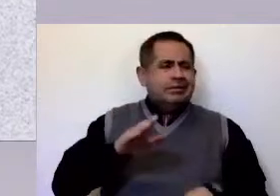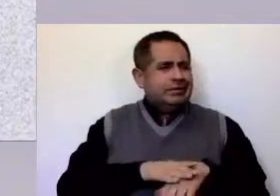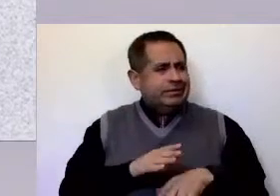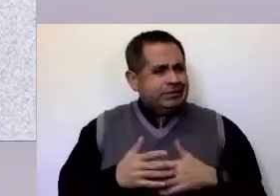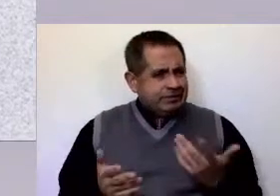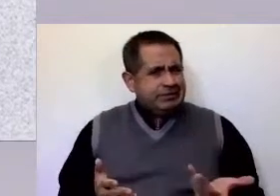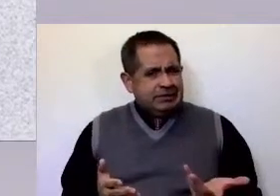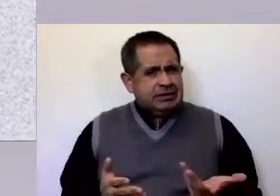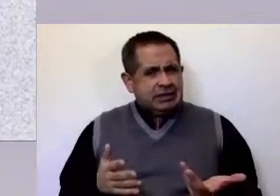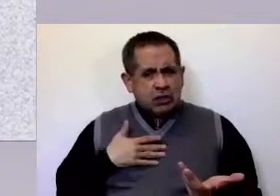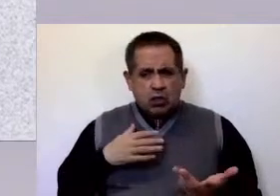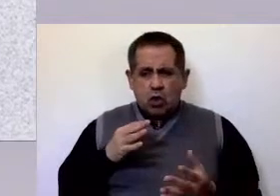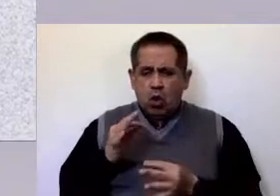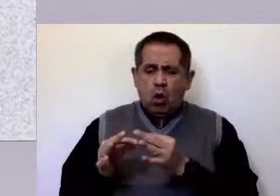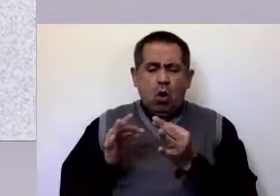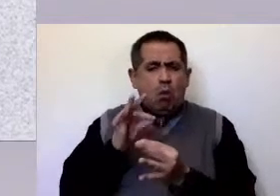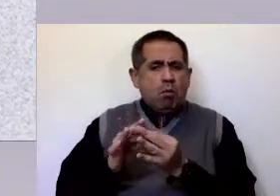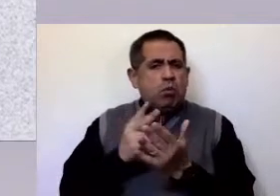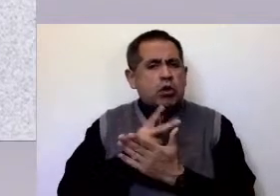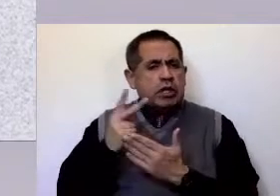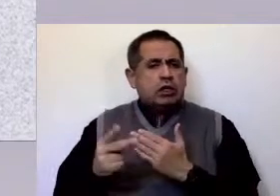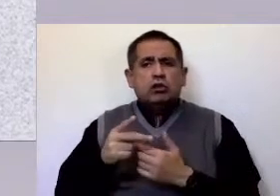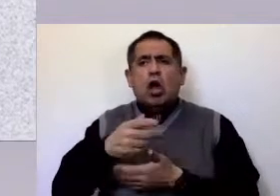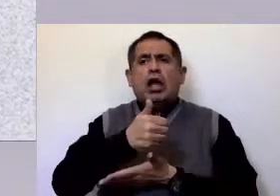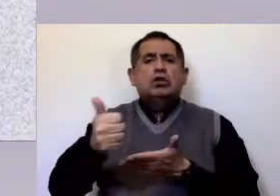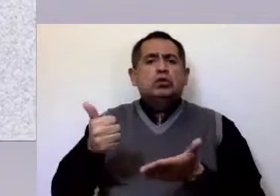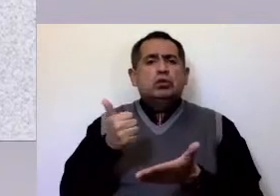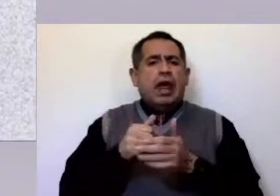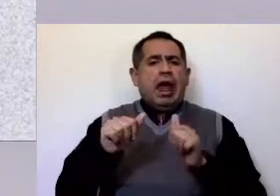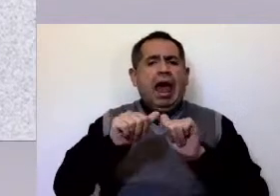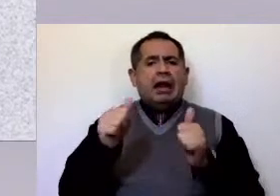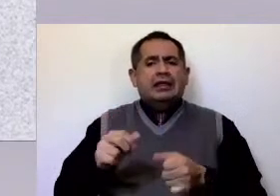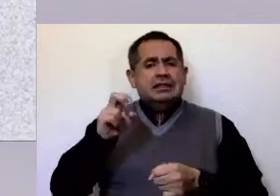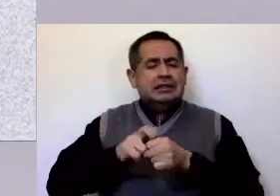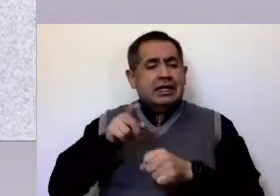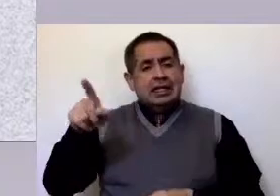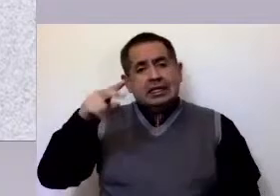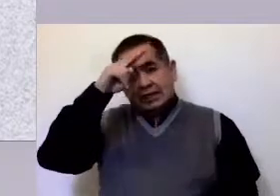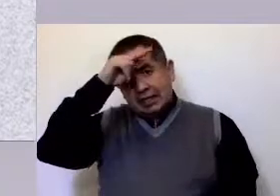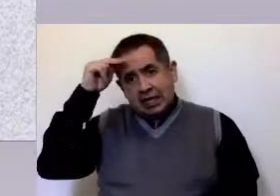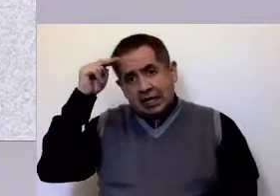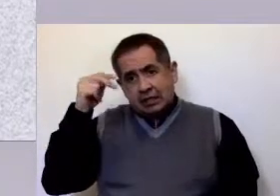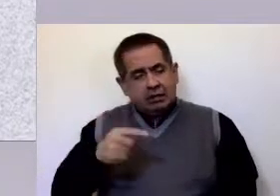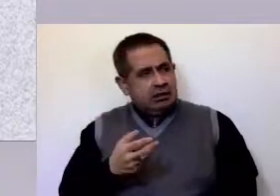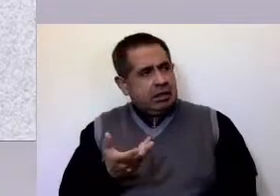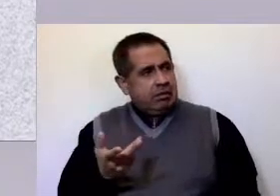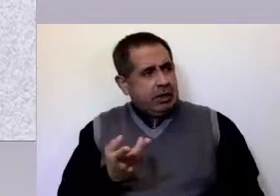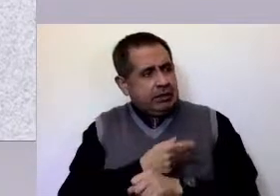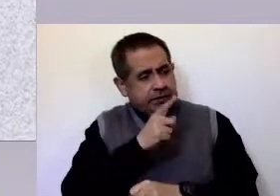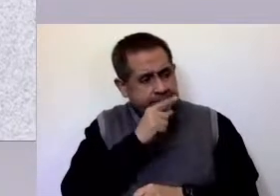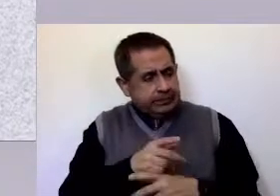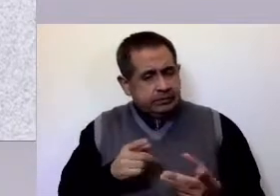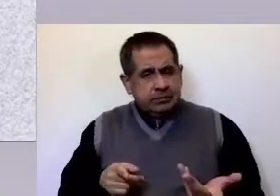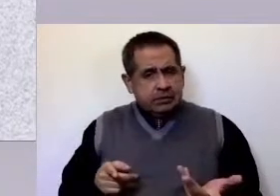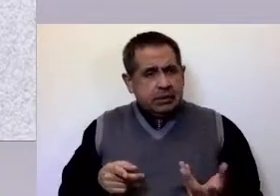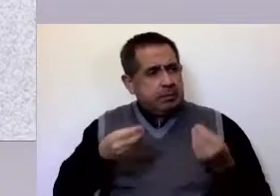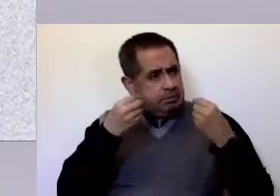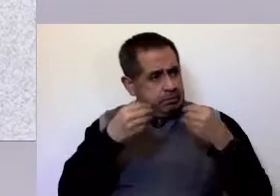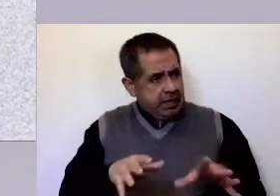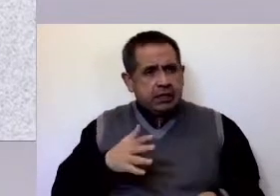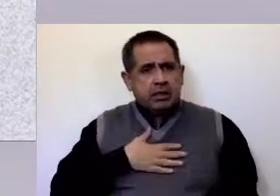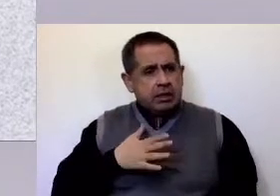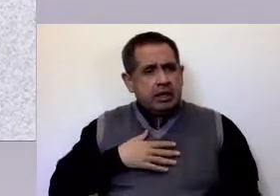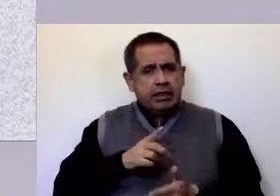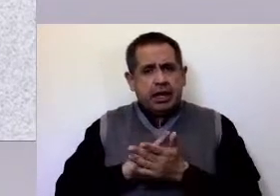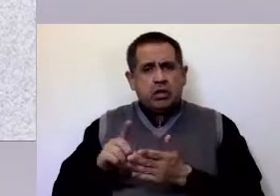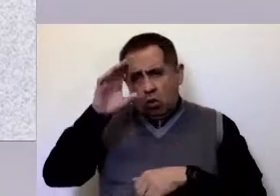proyecto de la ciudad de las artes en el estado de nayarit o misión que en su concepto vulnera el derecho a la cultura ya que les